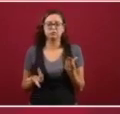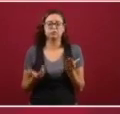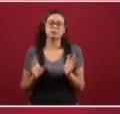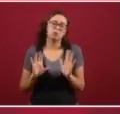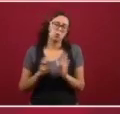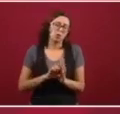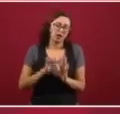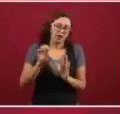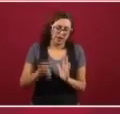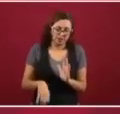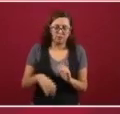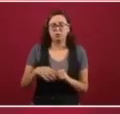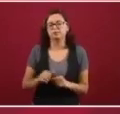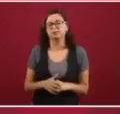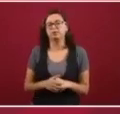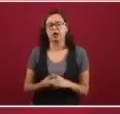casos,